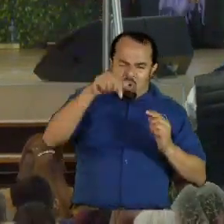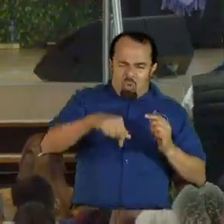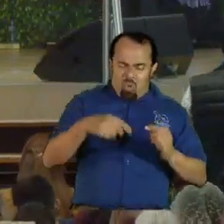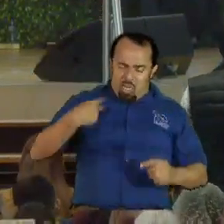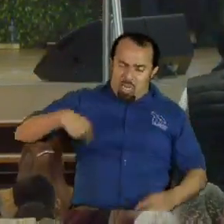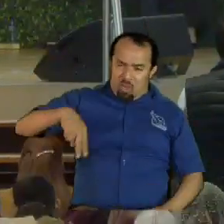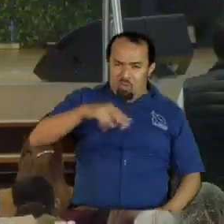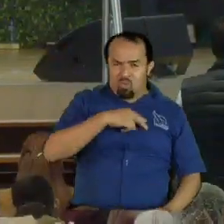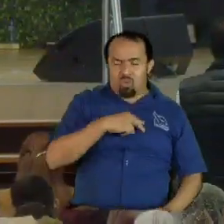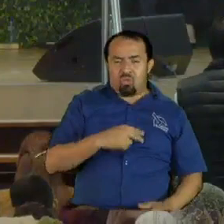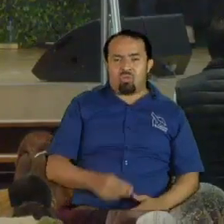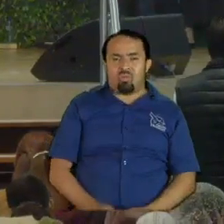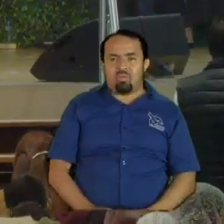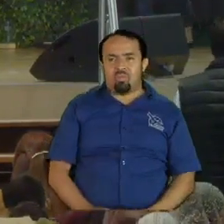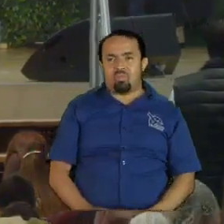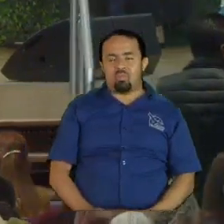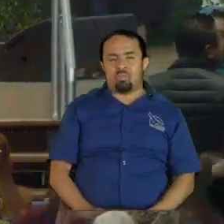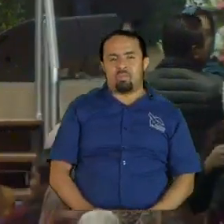¿Sabe qué?